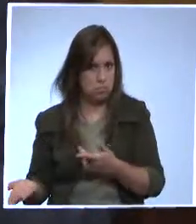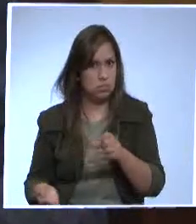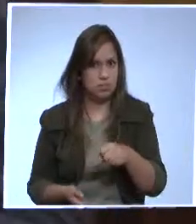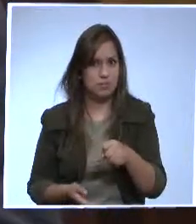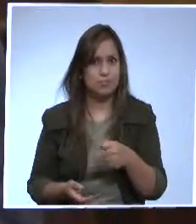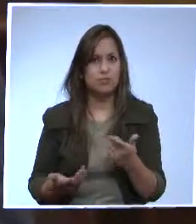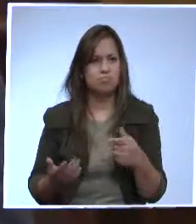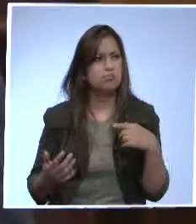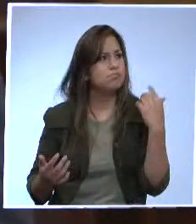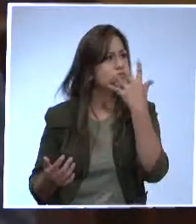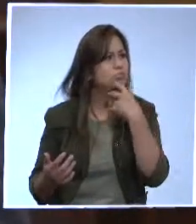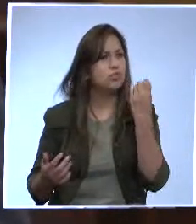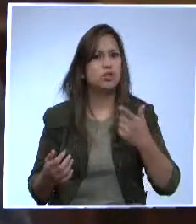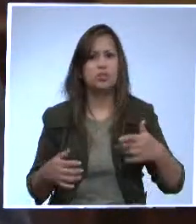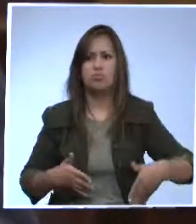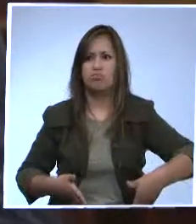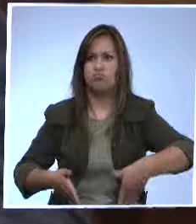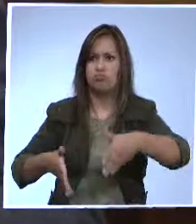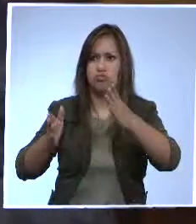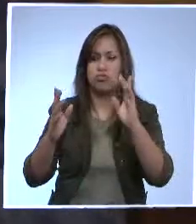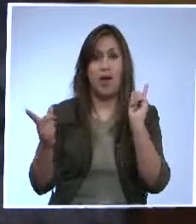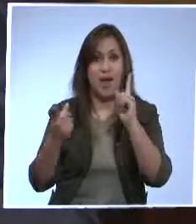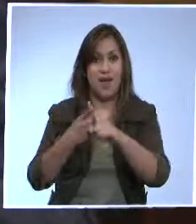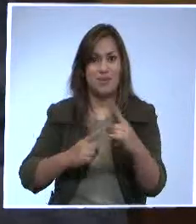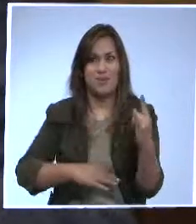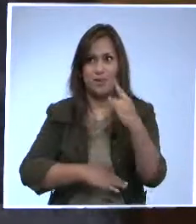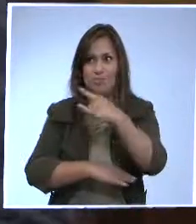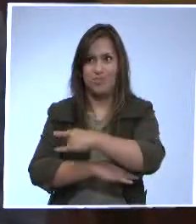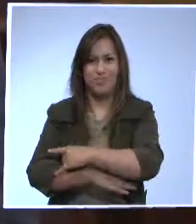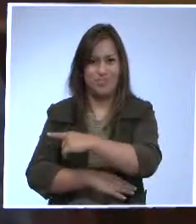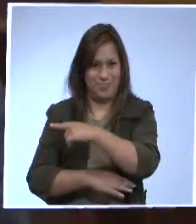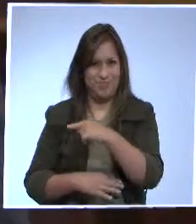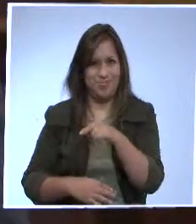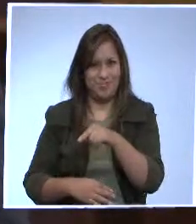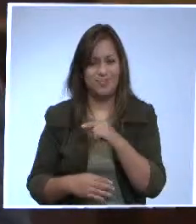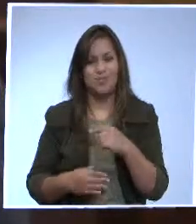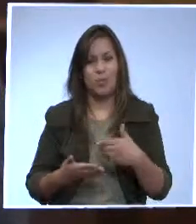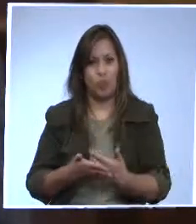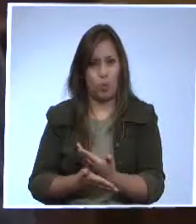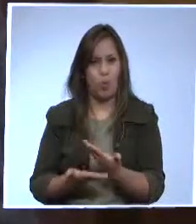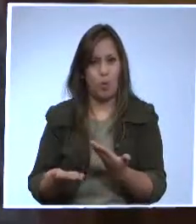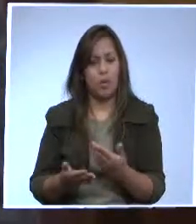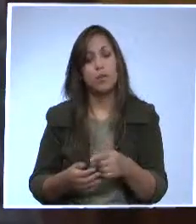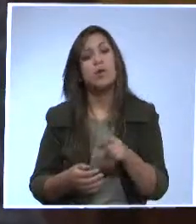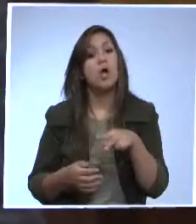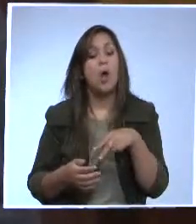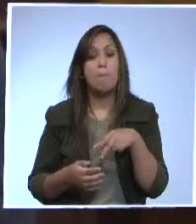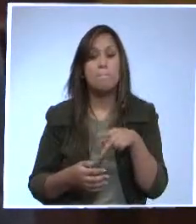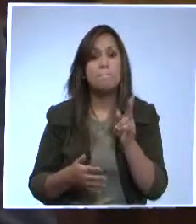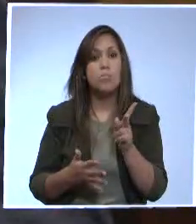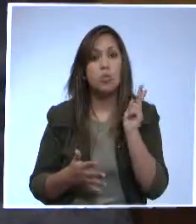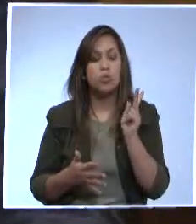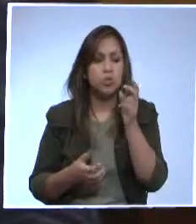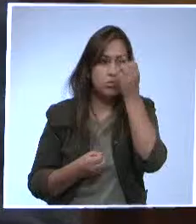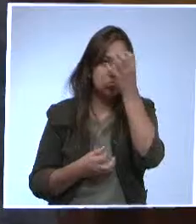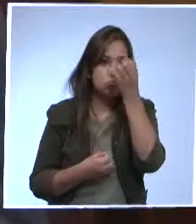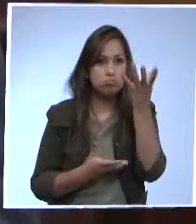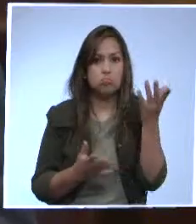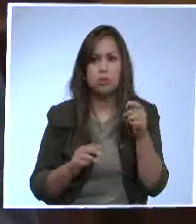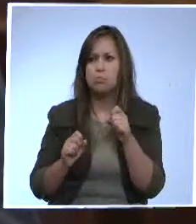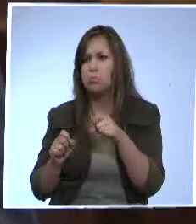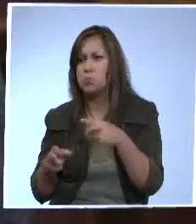adornar a la zona la ruta de tababela la ruta que llega al nuevo aeropuerto y que serán puntos de información además también va a